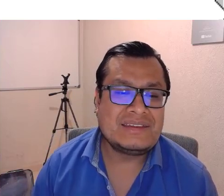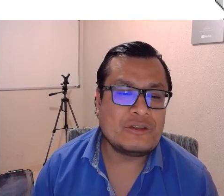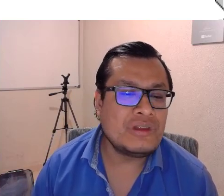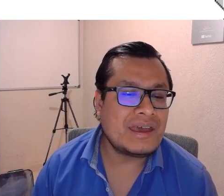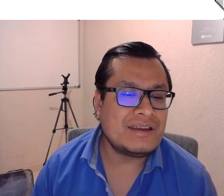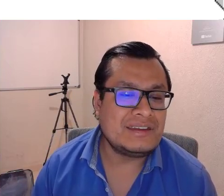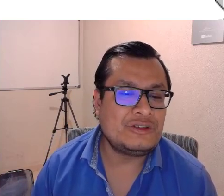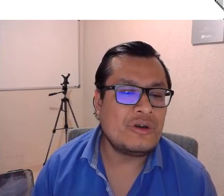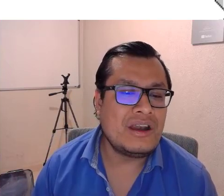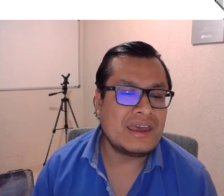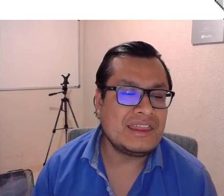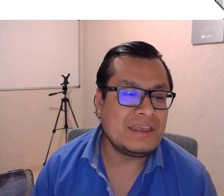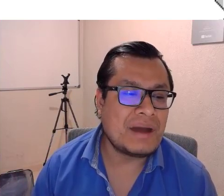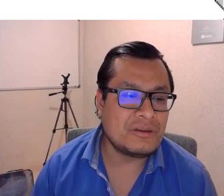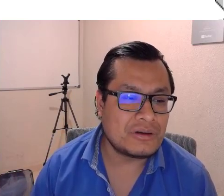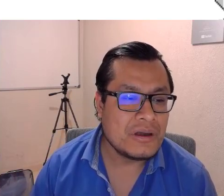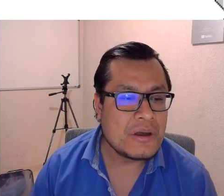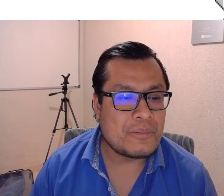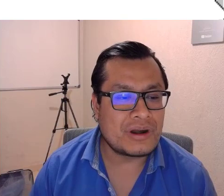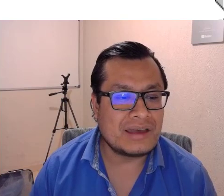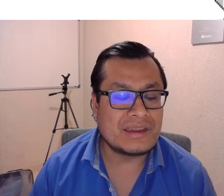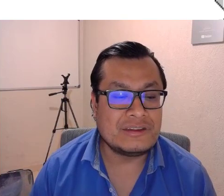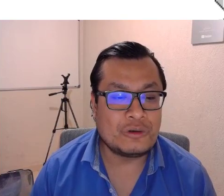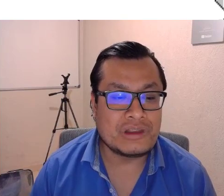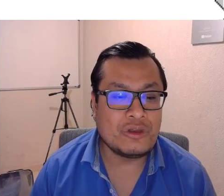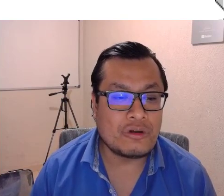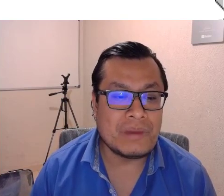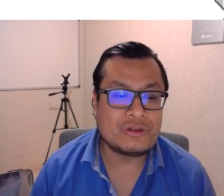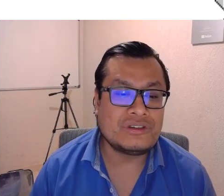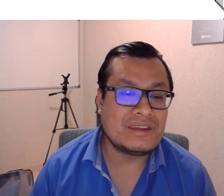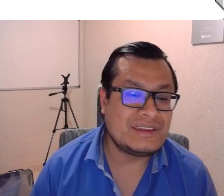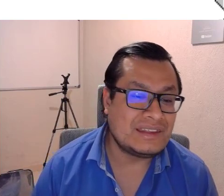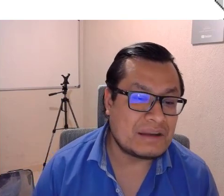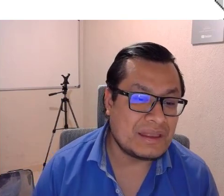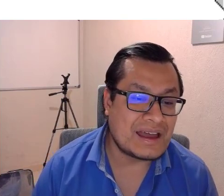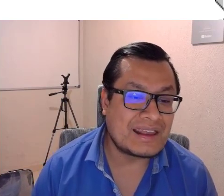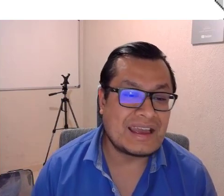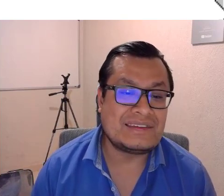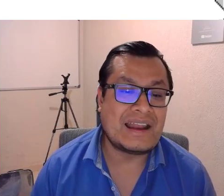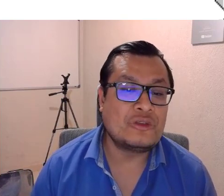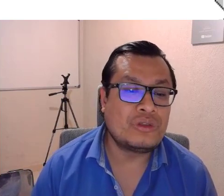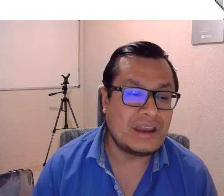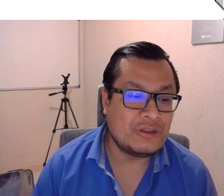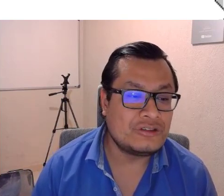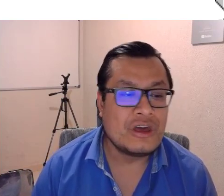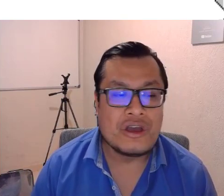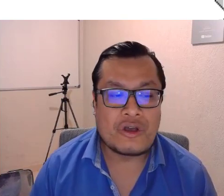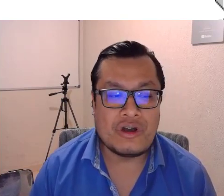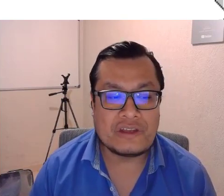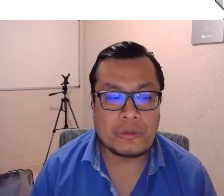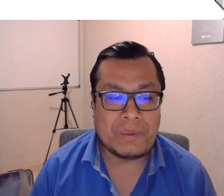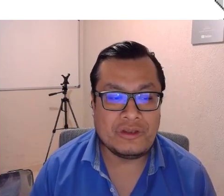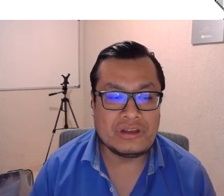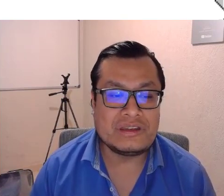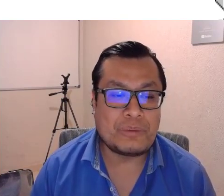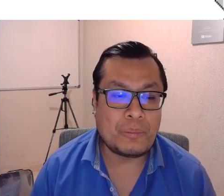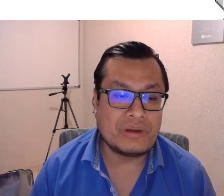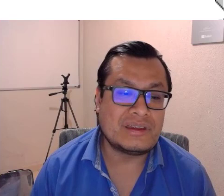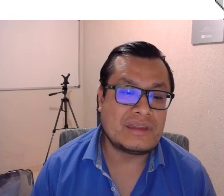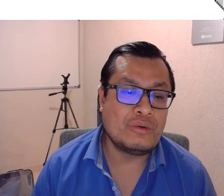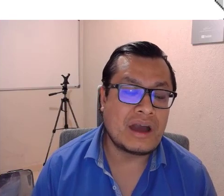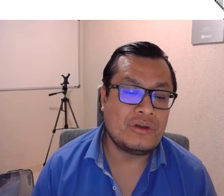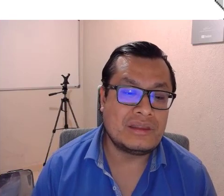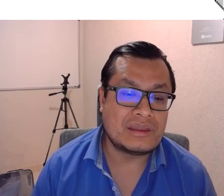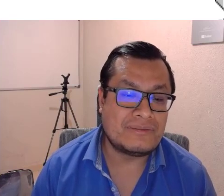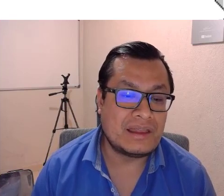sean un ejercicio legitimador porque se discuten documentos sin terminar que serán nutridos con las opiniones y propuestas